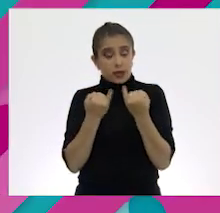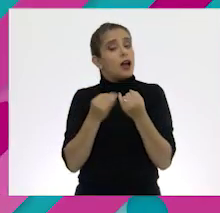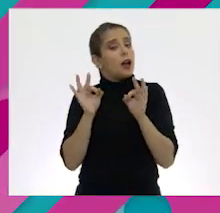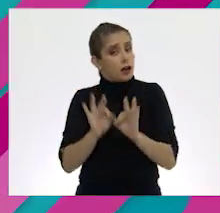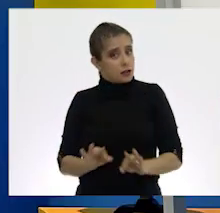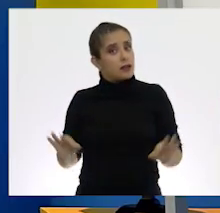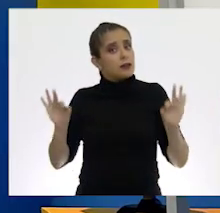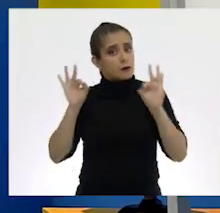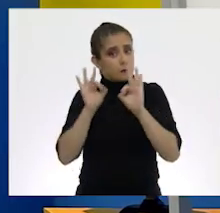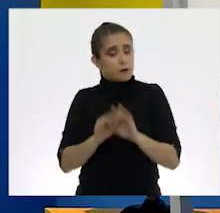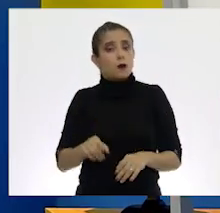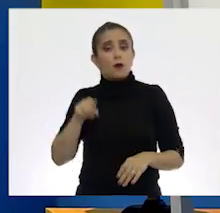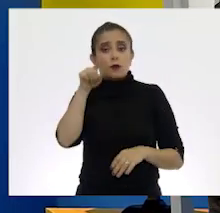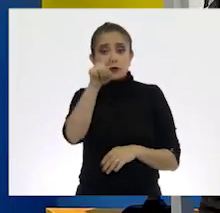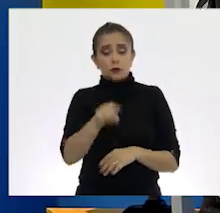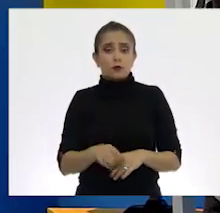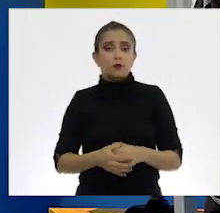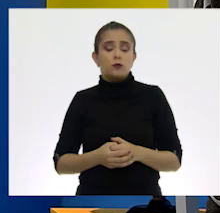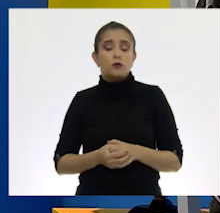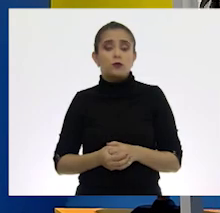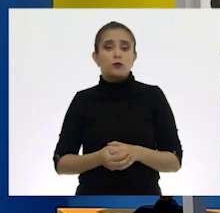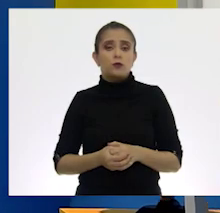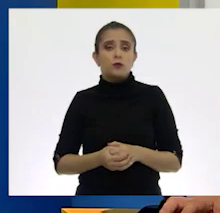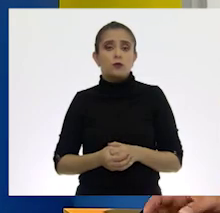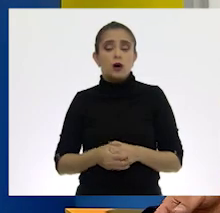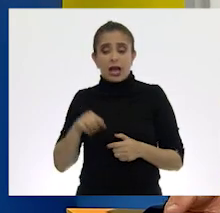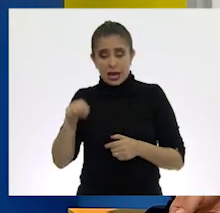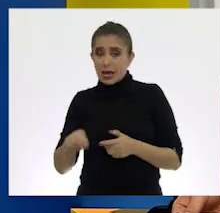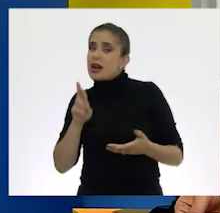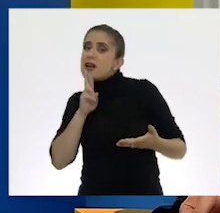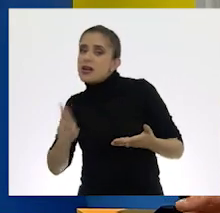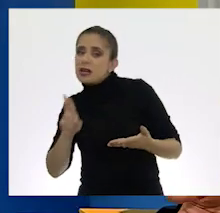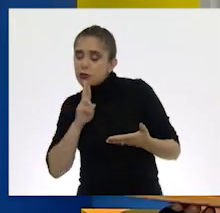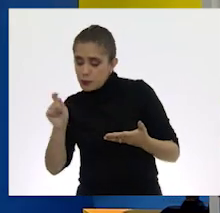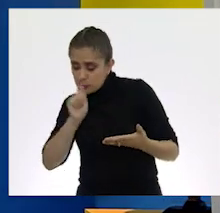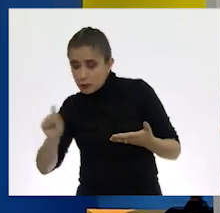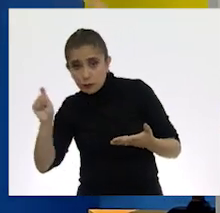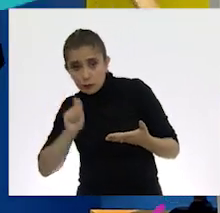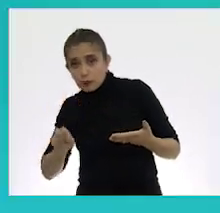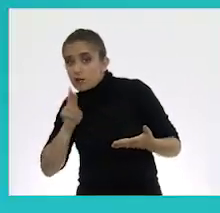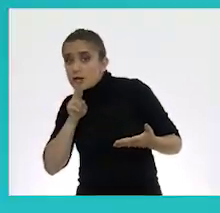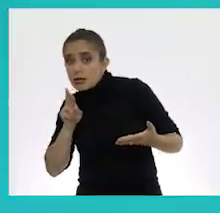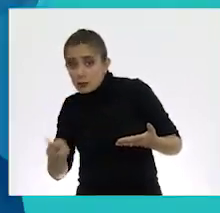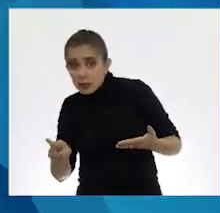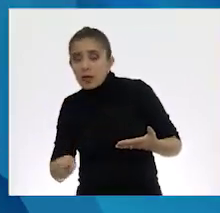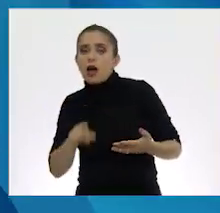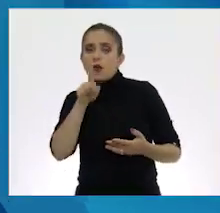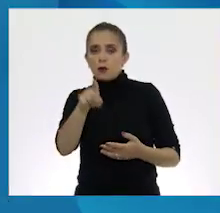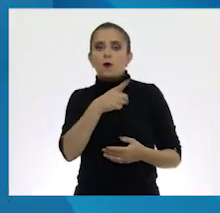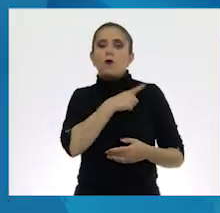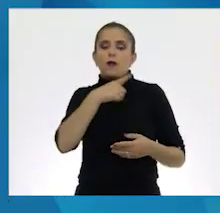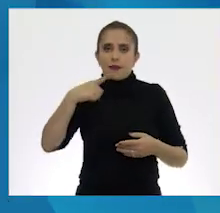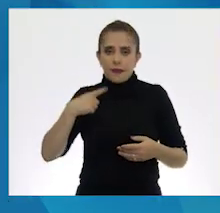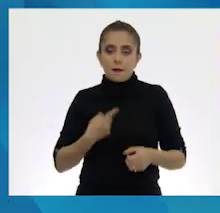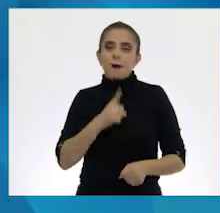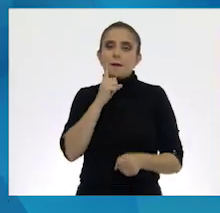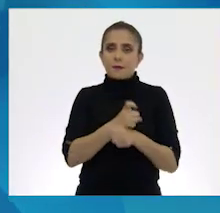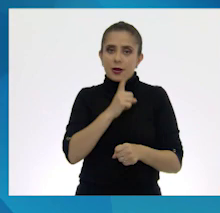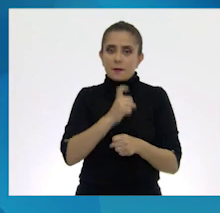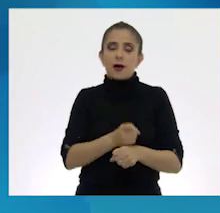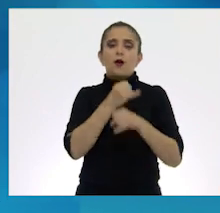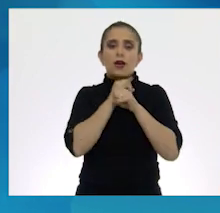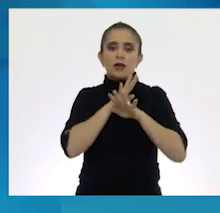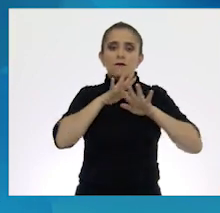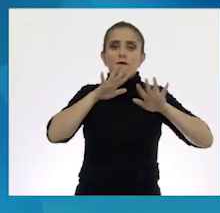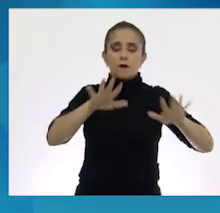que tengan a la mano, cuando resuelvan ese desafío matemático, la información que se encuentra en